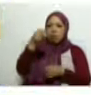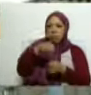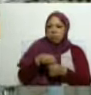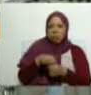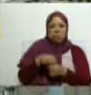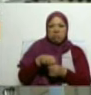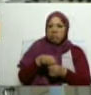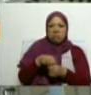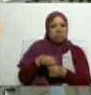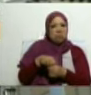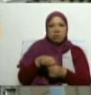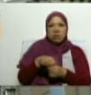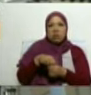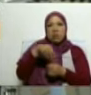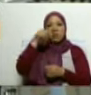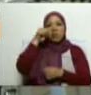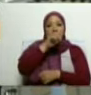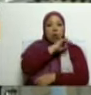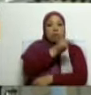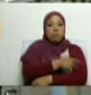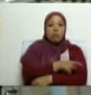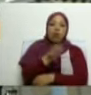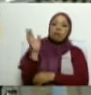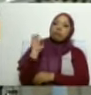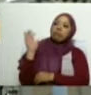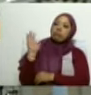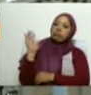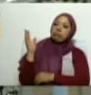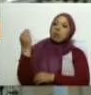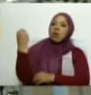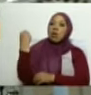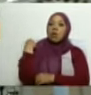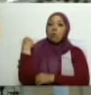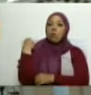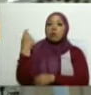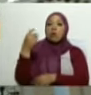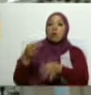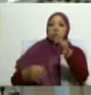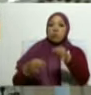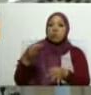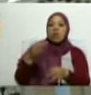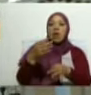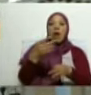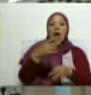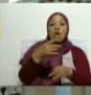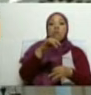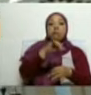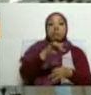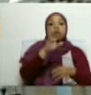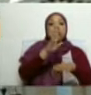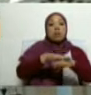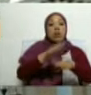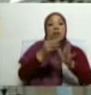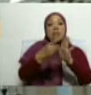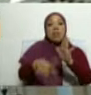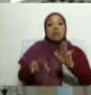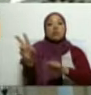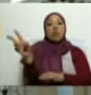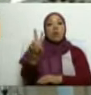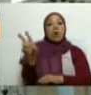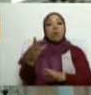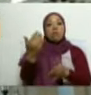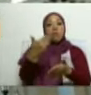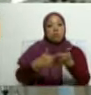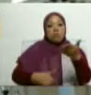internos. El Poder Legislativo solicitó al Judicial un amparo constitucional para defender el derecho de los venezolanos a ejercer